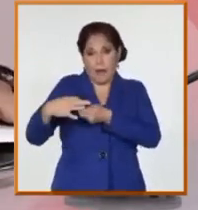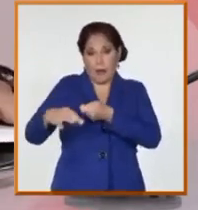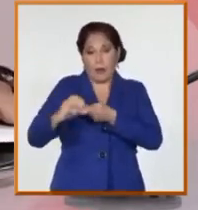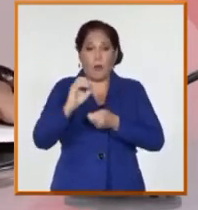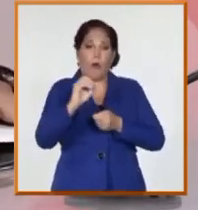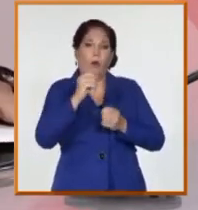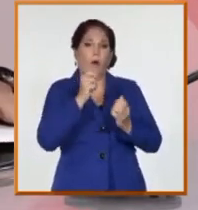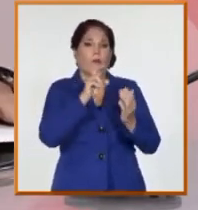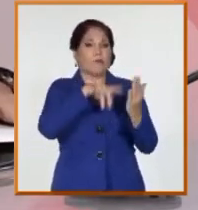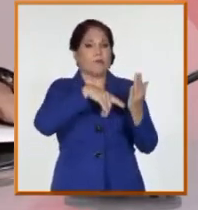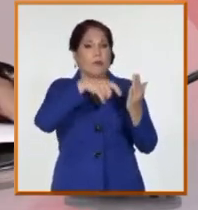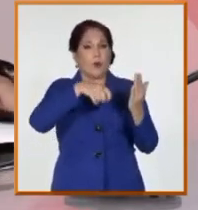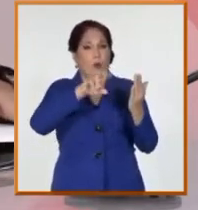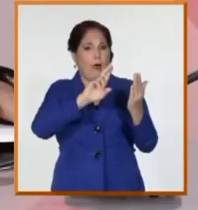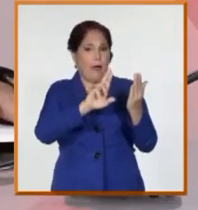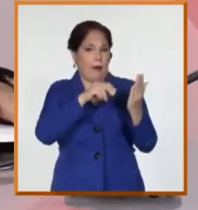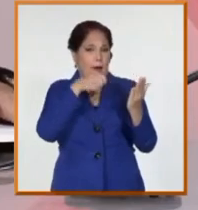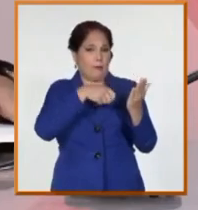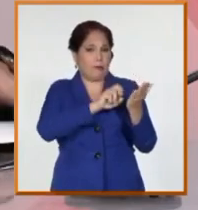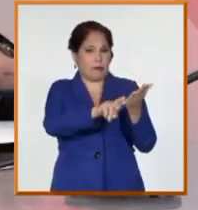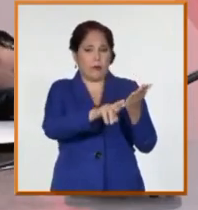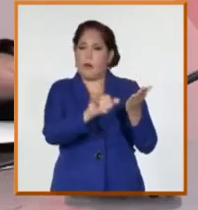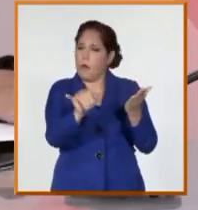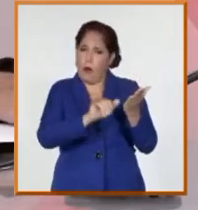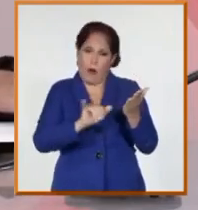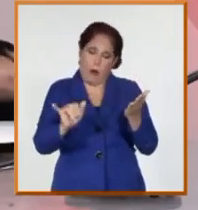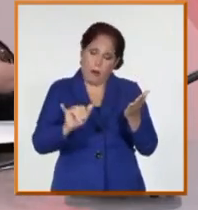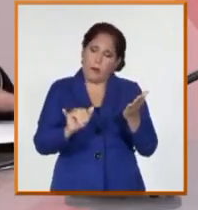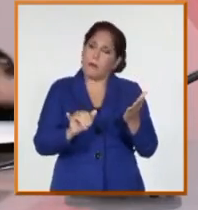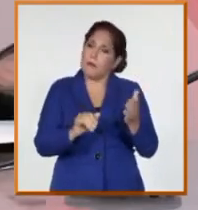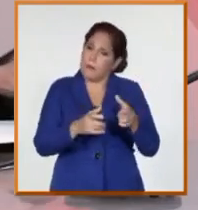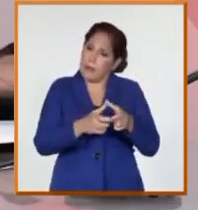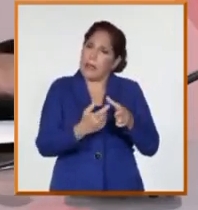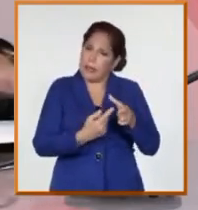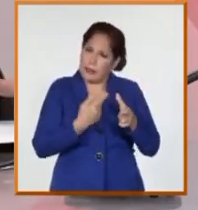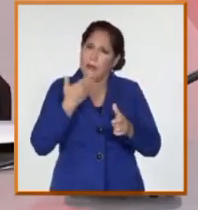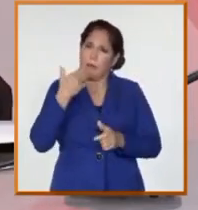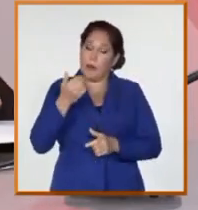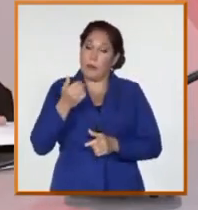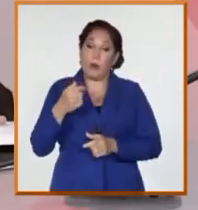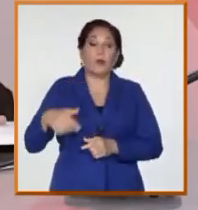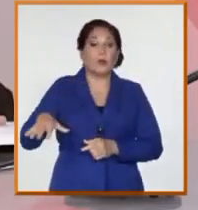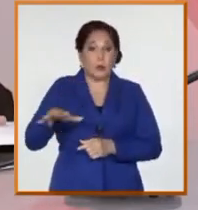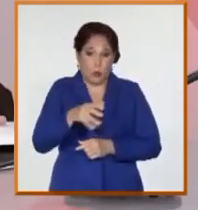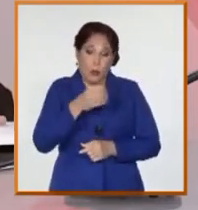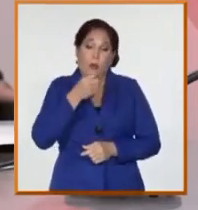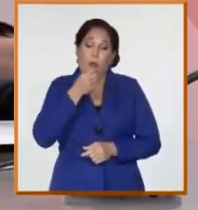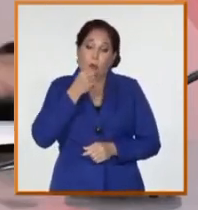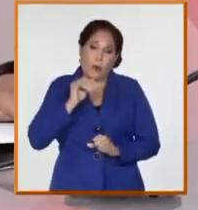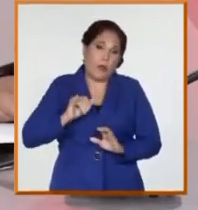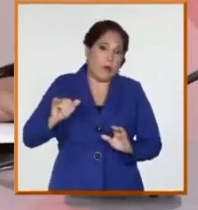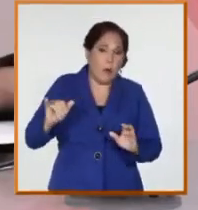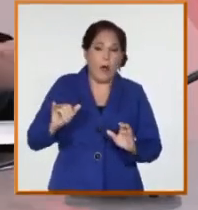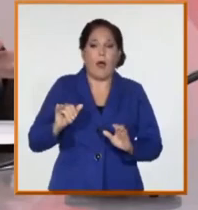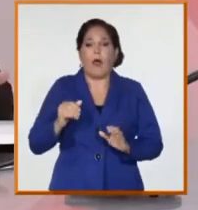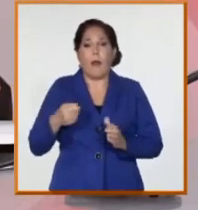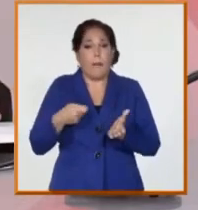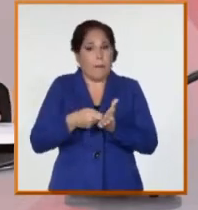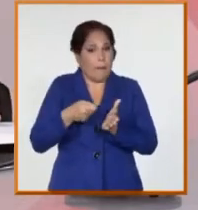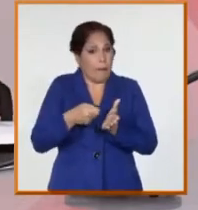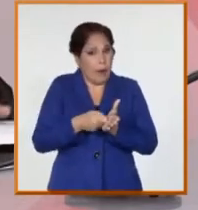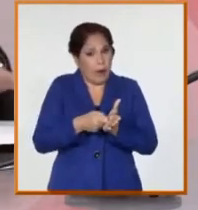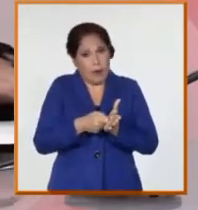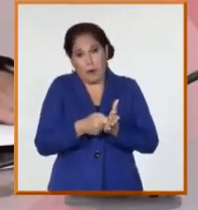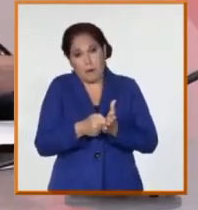se puede avanzar en el ámbito digital Mejor aún pero que las personas tengan todas las opciones posibles si tienen digital y pueden pagarlo